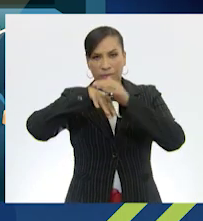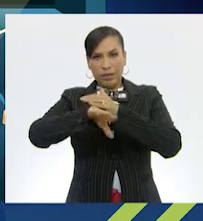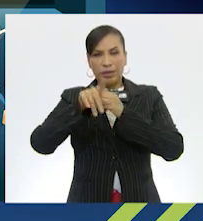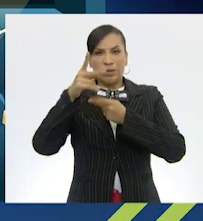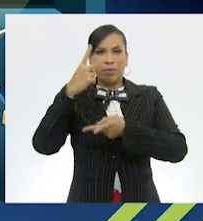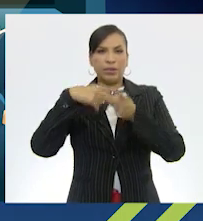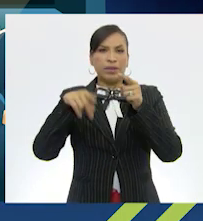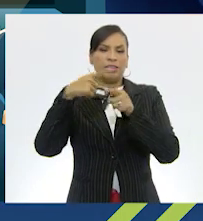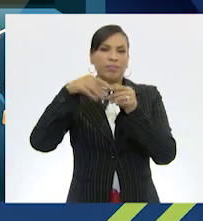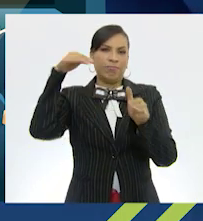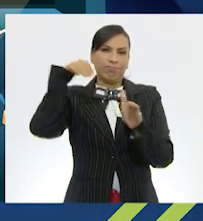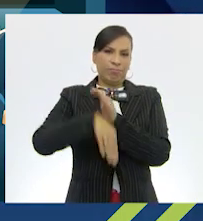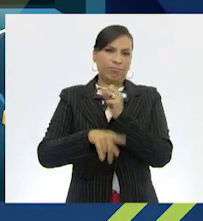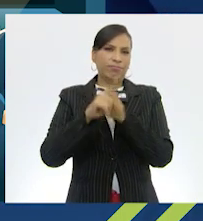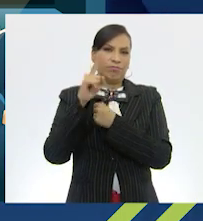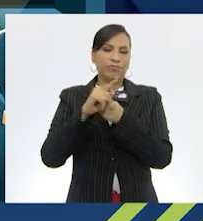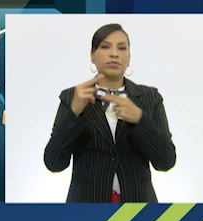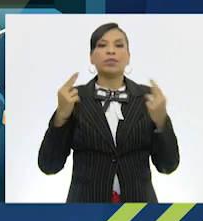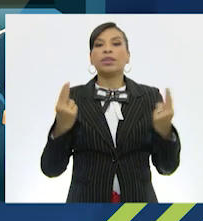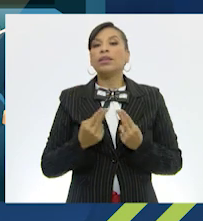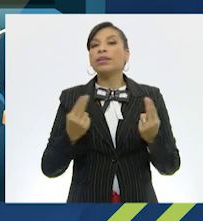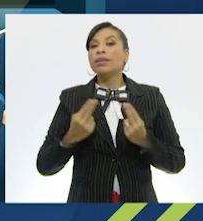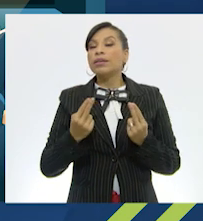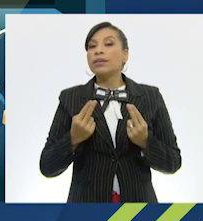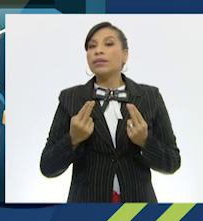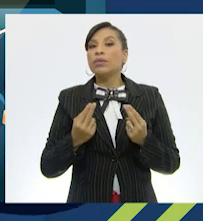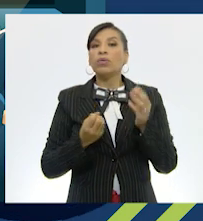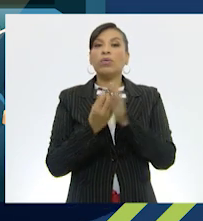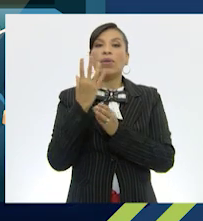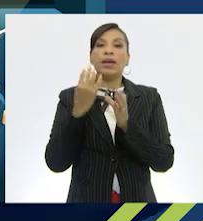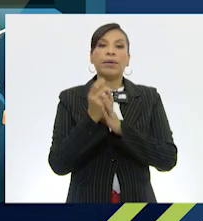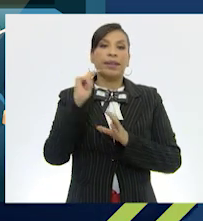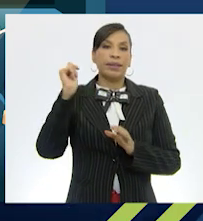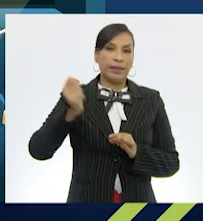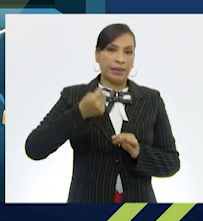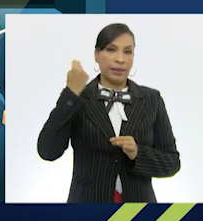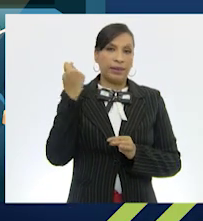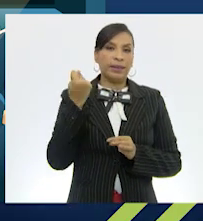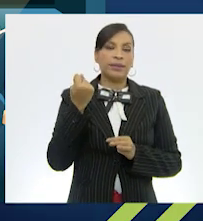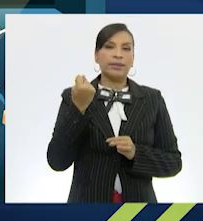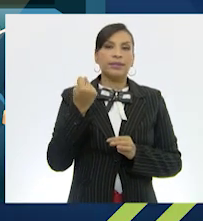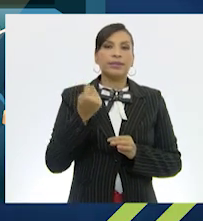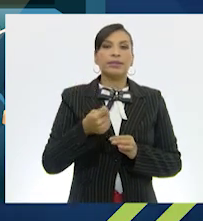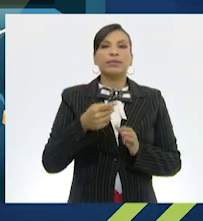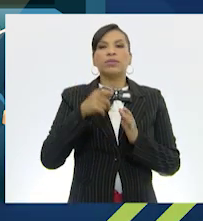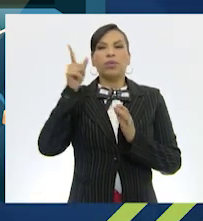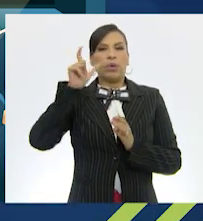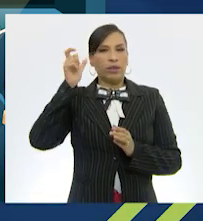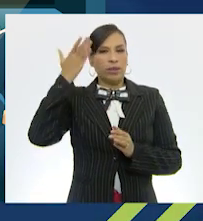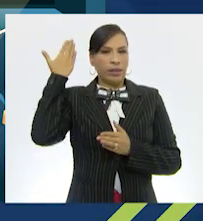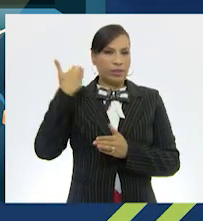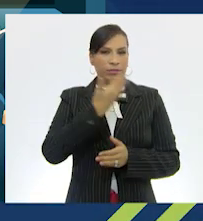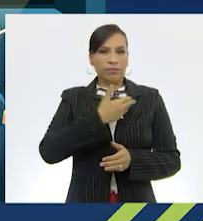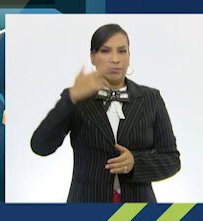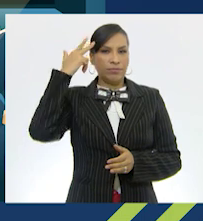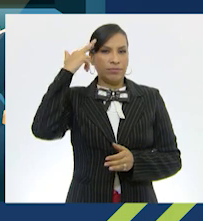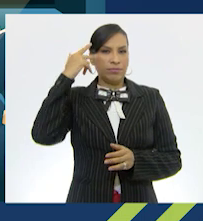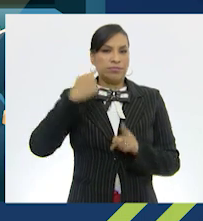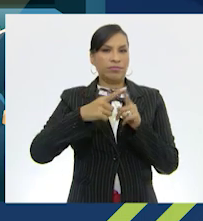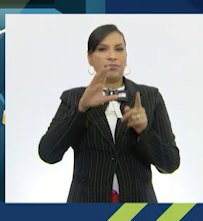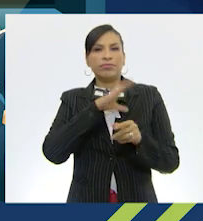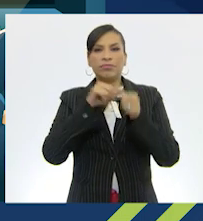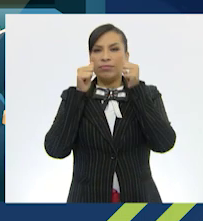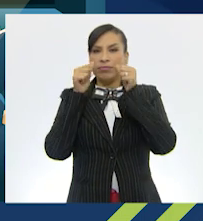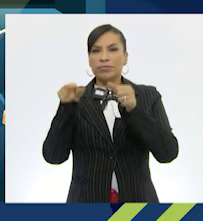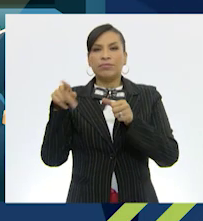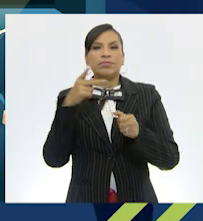entra en cierta crisis, se requiere de nuevas tecnologías. Durante el Porfiriato también hubo cierta preferencia